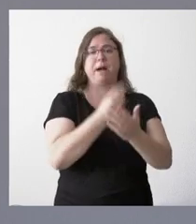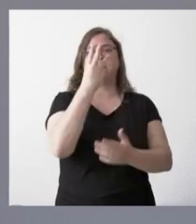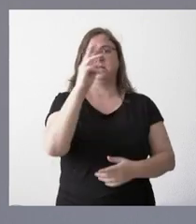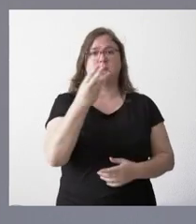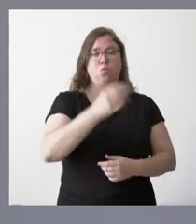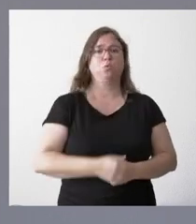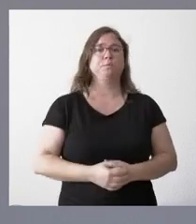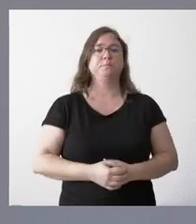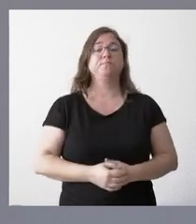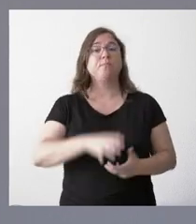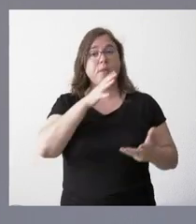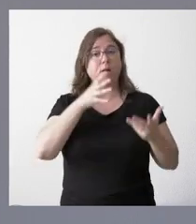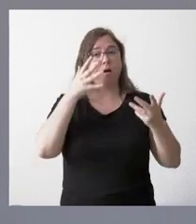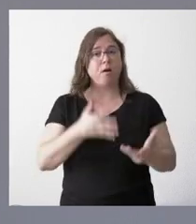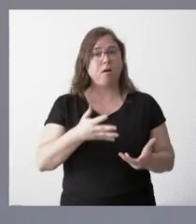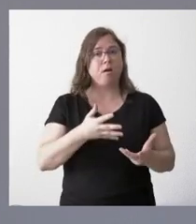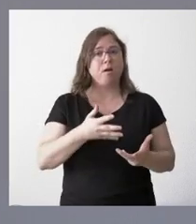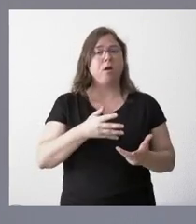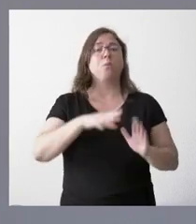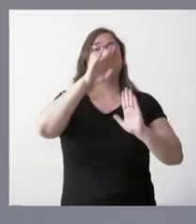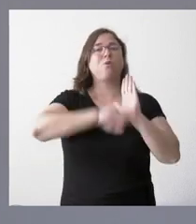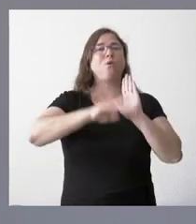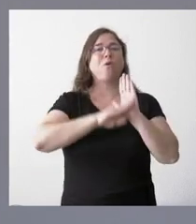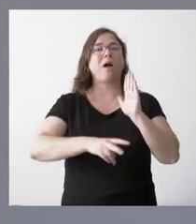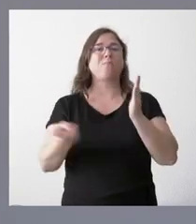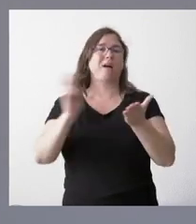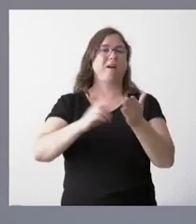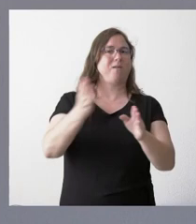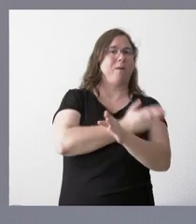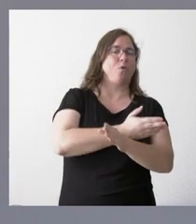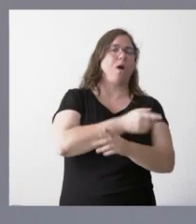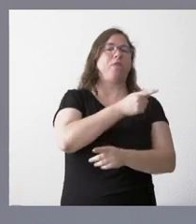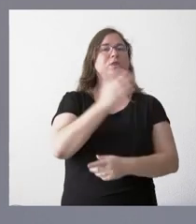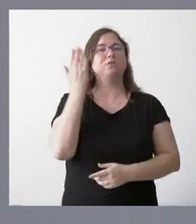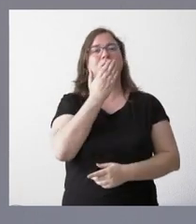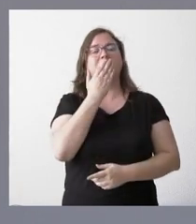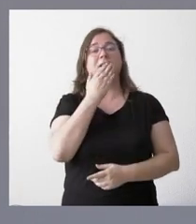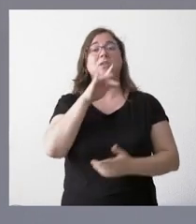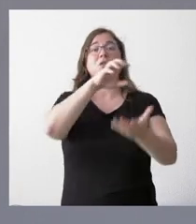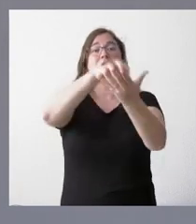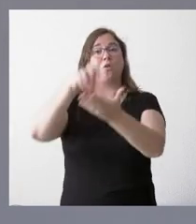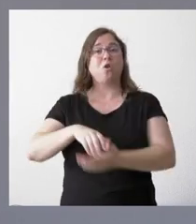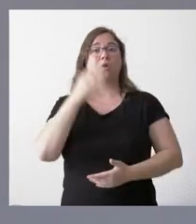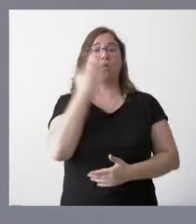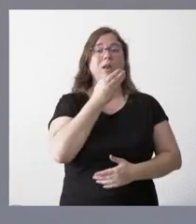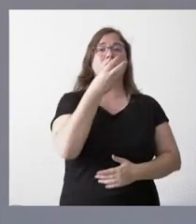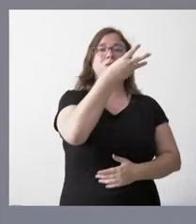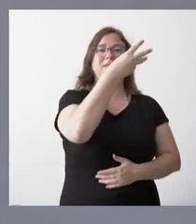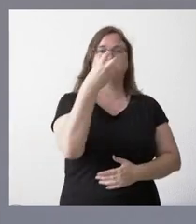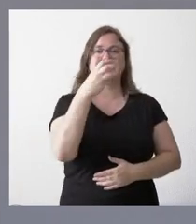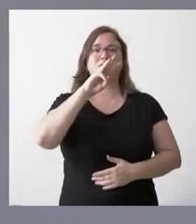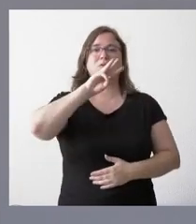la actualidad se desarrolla este programa de madrugadores en 339 centros